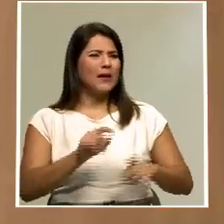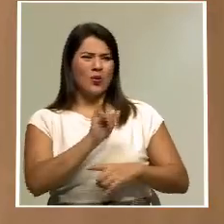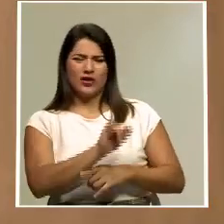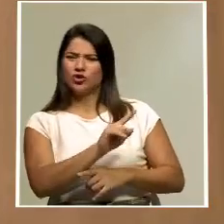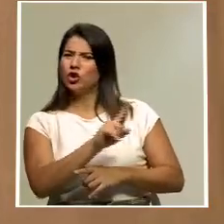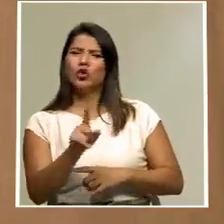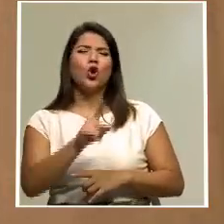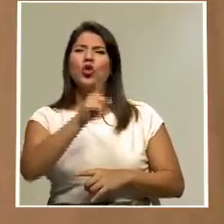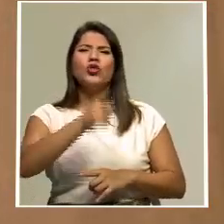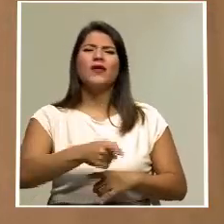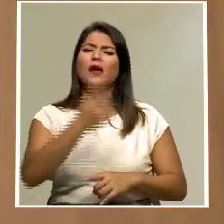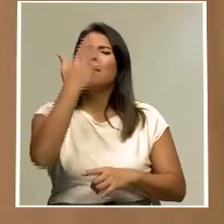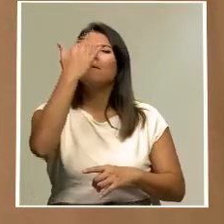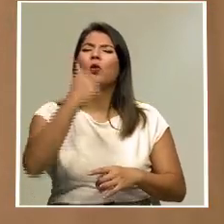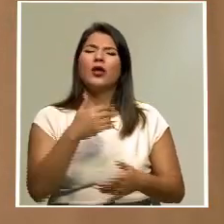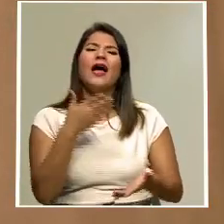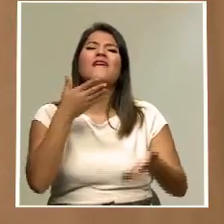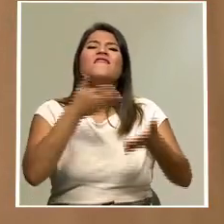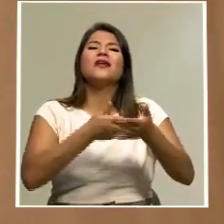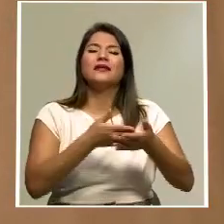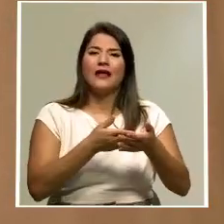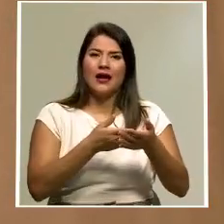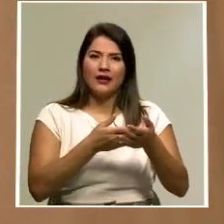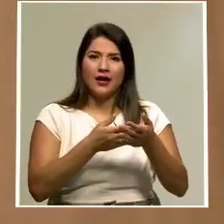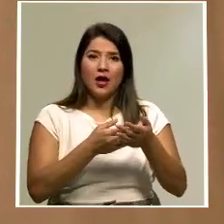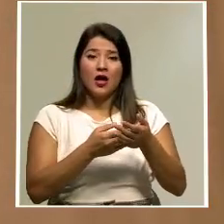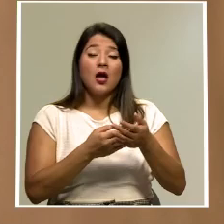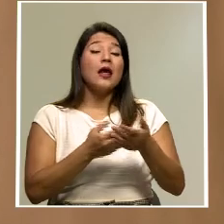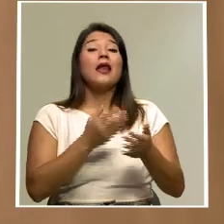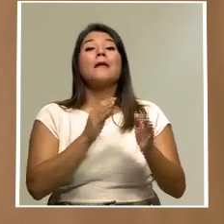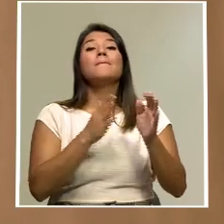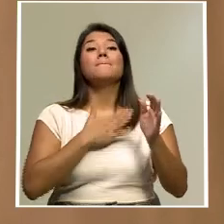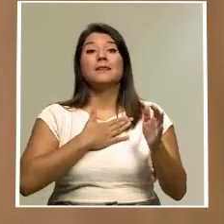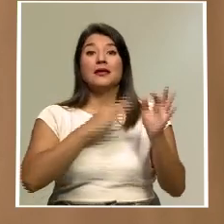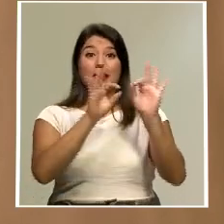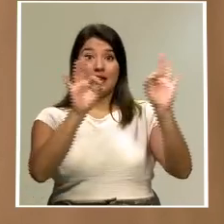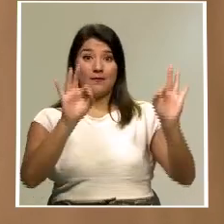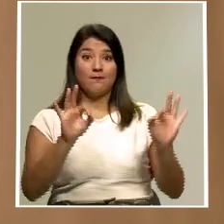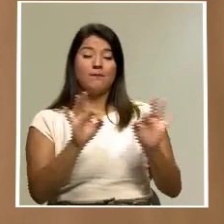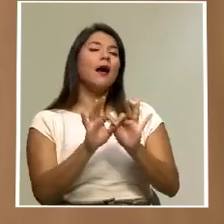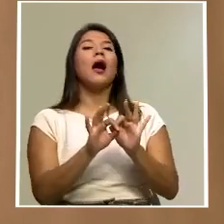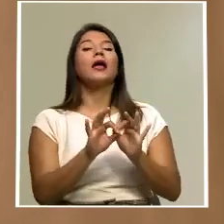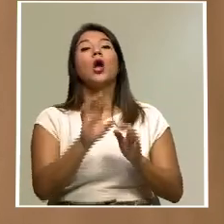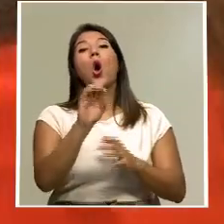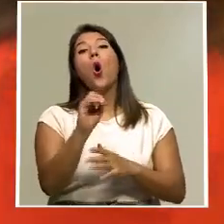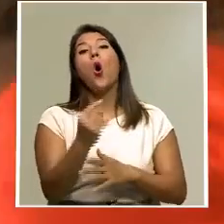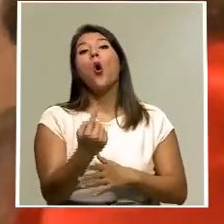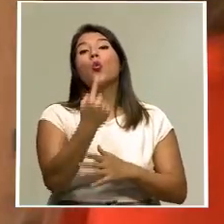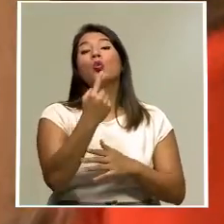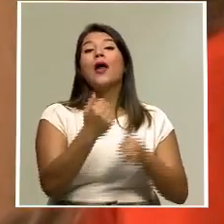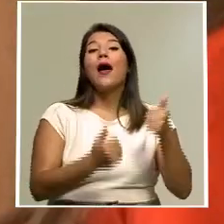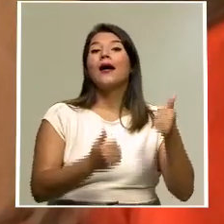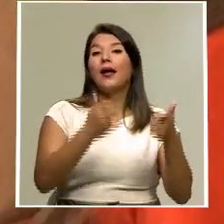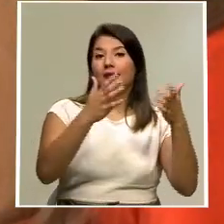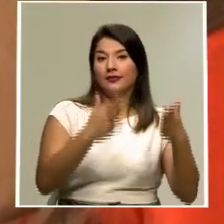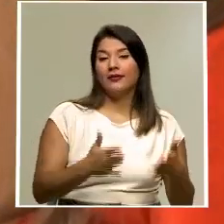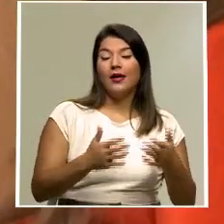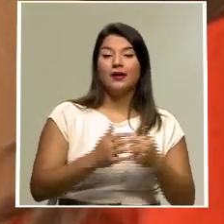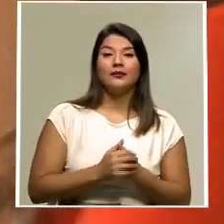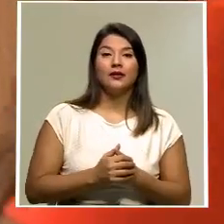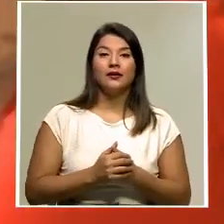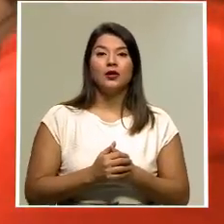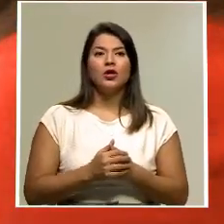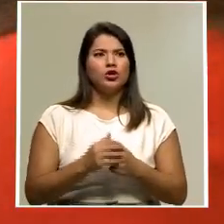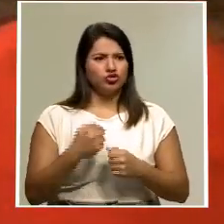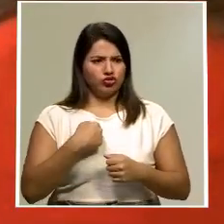esto mancillar o debilitar una propuesta partidaria de Más País a la que nos presentaremos, por supuesto,